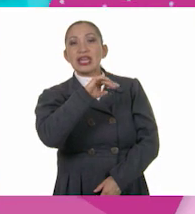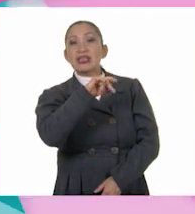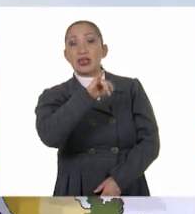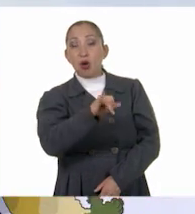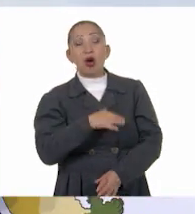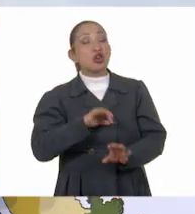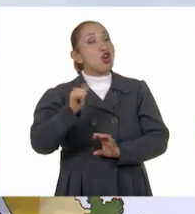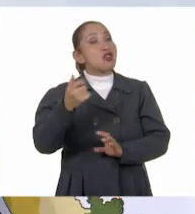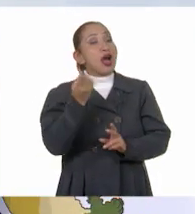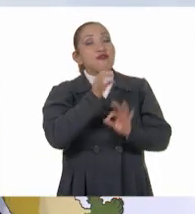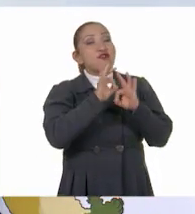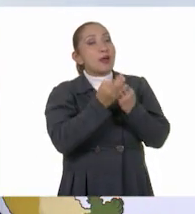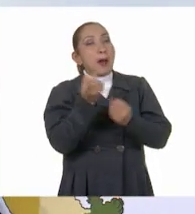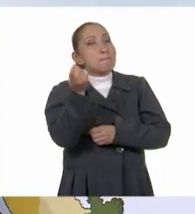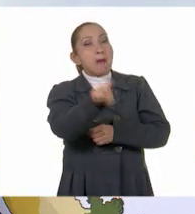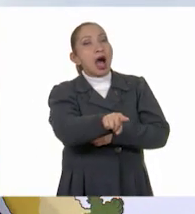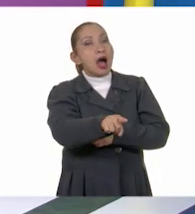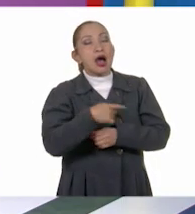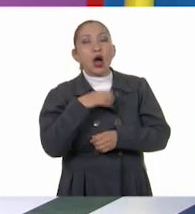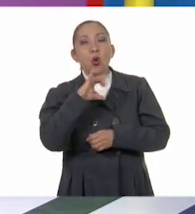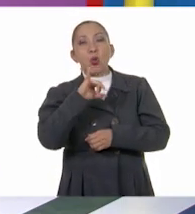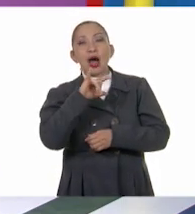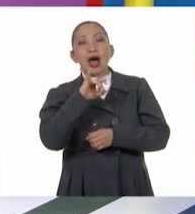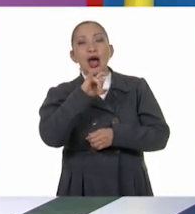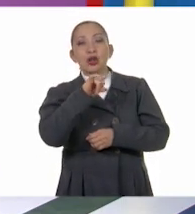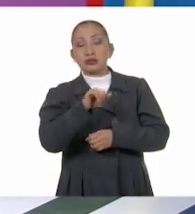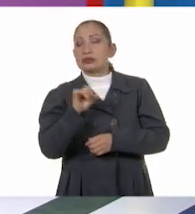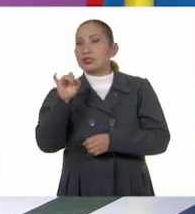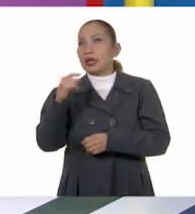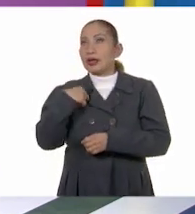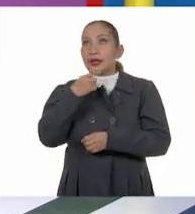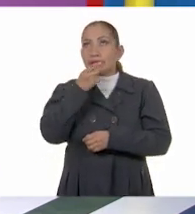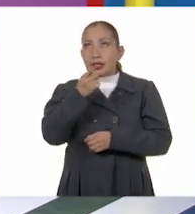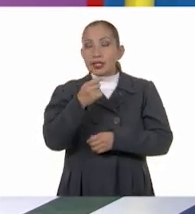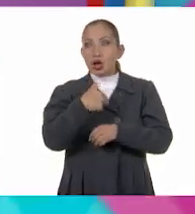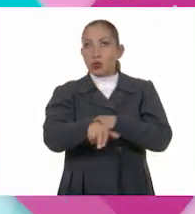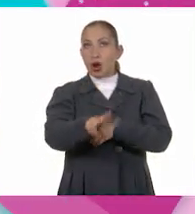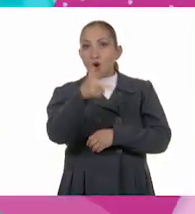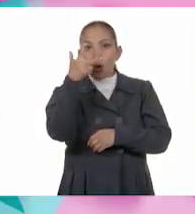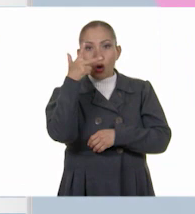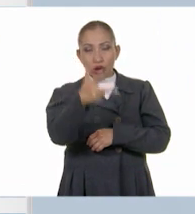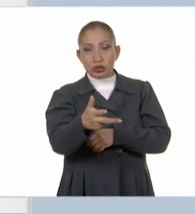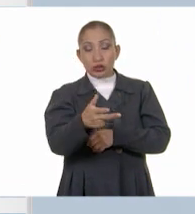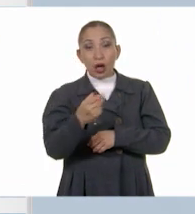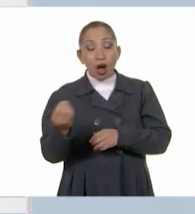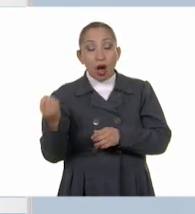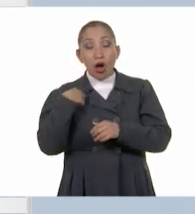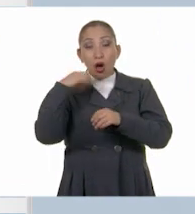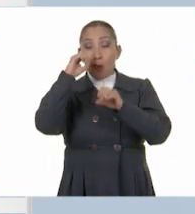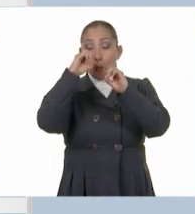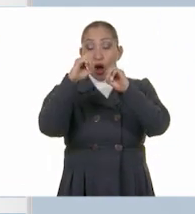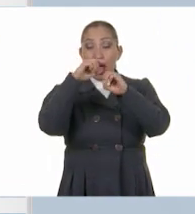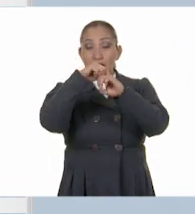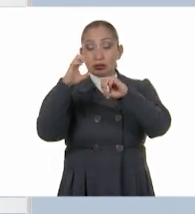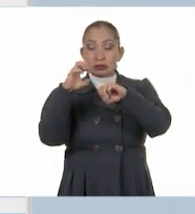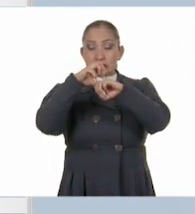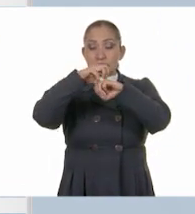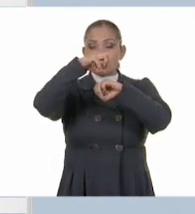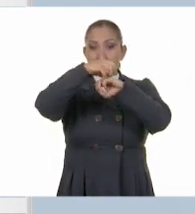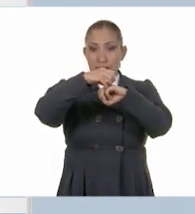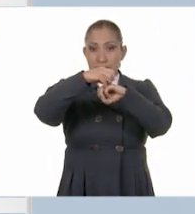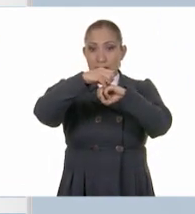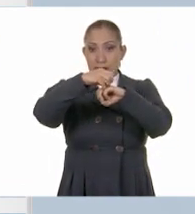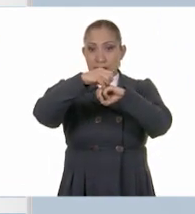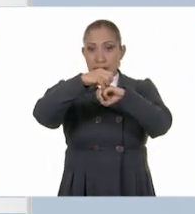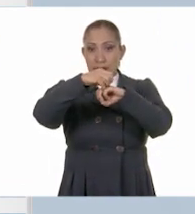en imperativo, Juan Carlos, ¿cómo quedaría? Claro que sí, maestra. Creo que quedarían número 8, pega las bolas de unicel sobre el borde